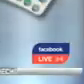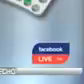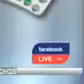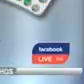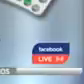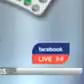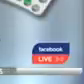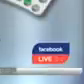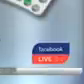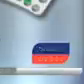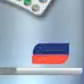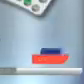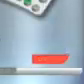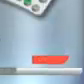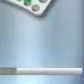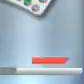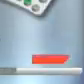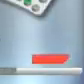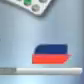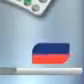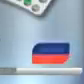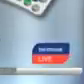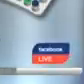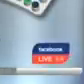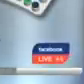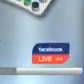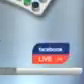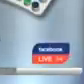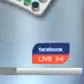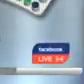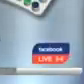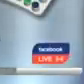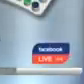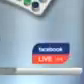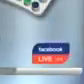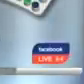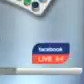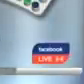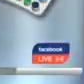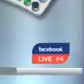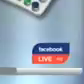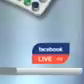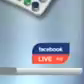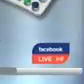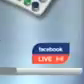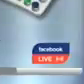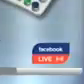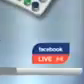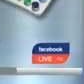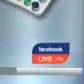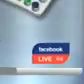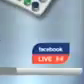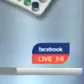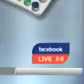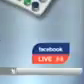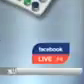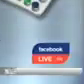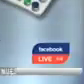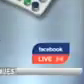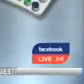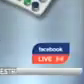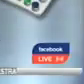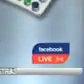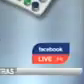está. Pero, de acuerdo a este panorama, Nuevas Ideas tendría 56 diputados, que son justos los que necesitan en una mayoría calificada.